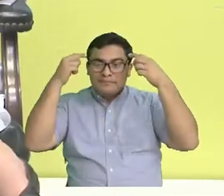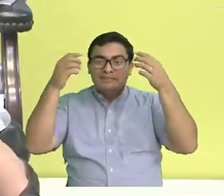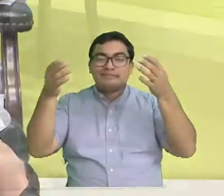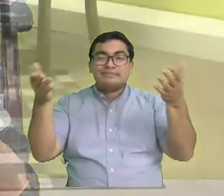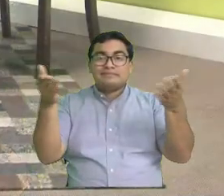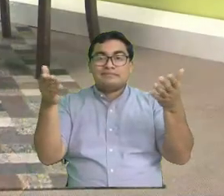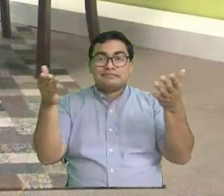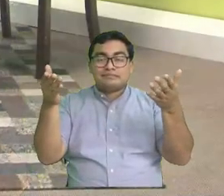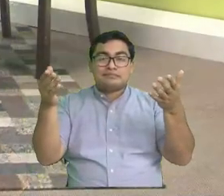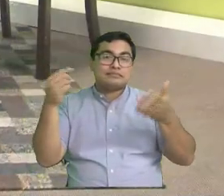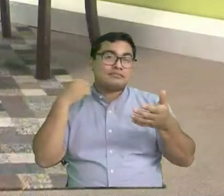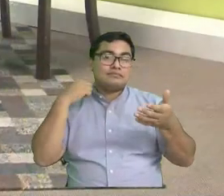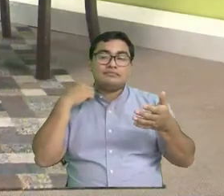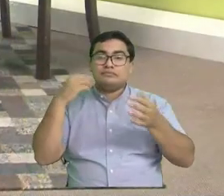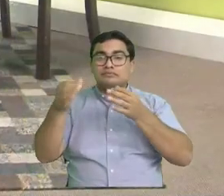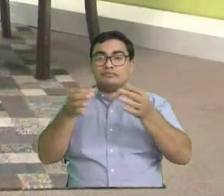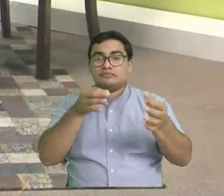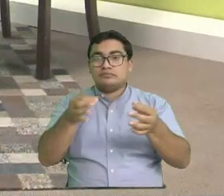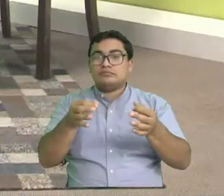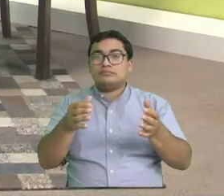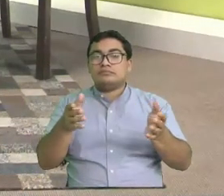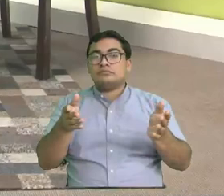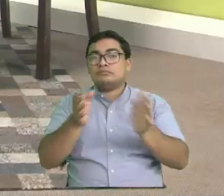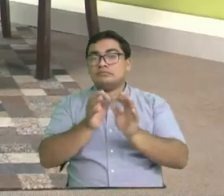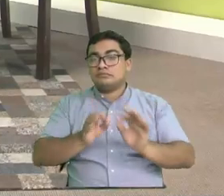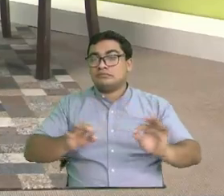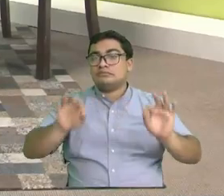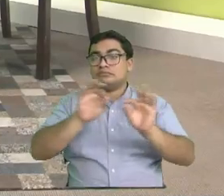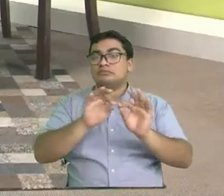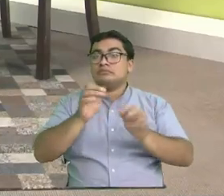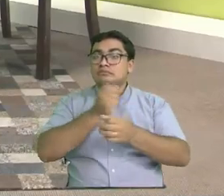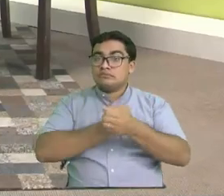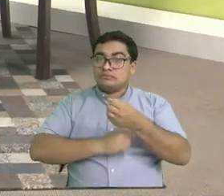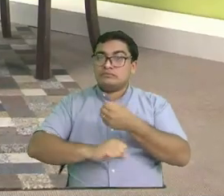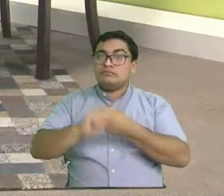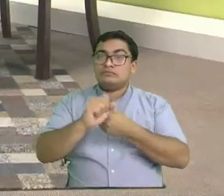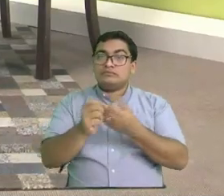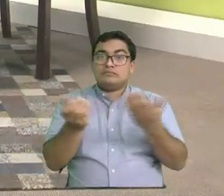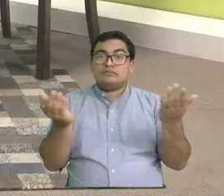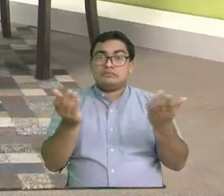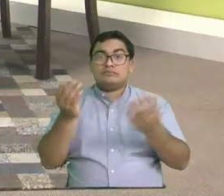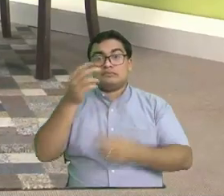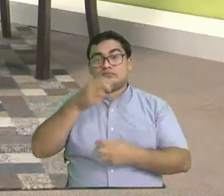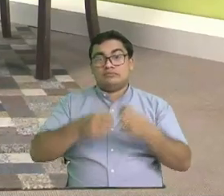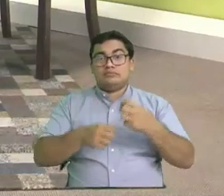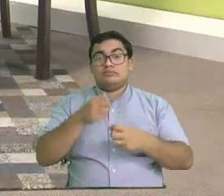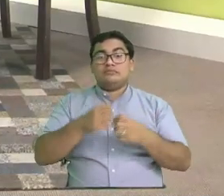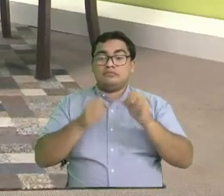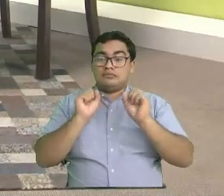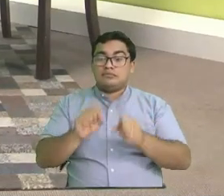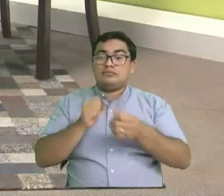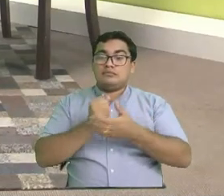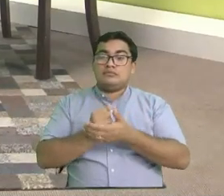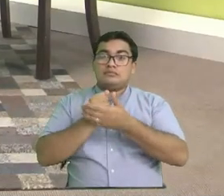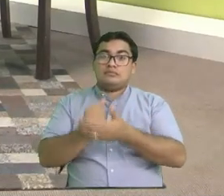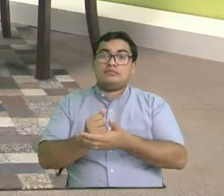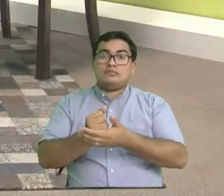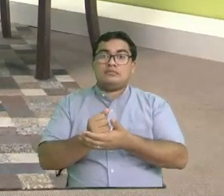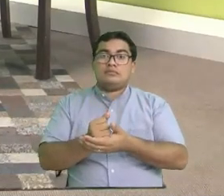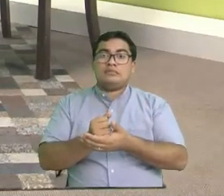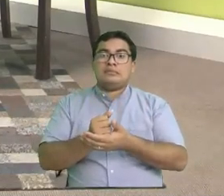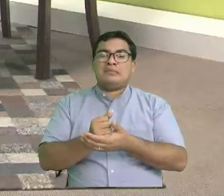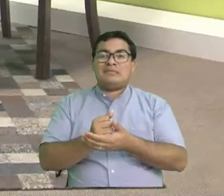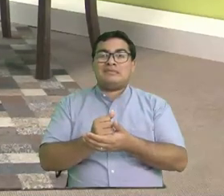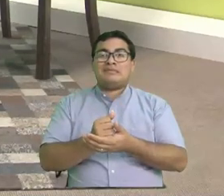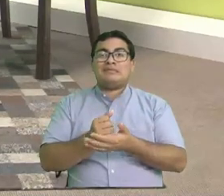O lo demás, claro, siempre hay que comunicarlo. Uno tiene que comunicarle a sus hijos entre ellos que alguien tiene un problema para que te puedan ayudar. Claro. A